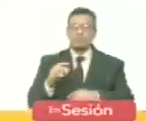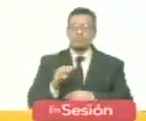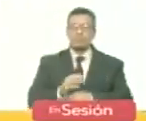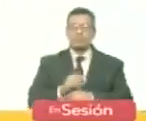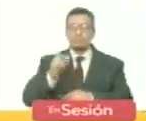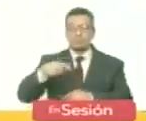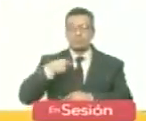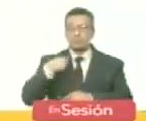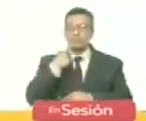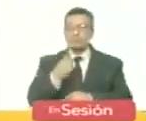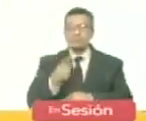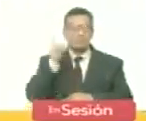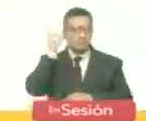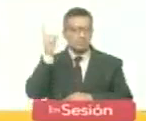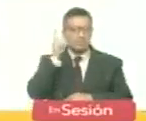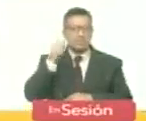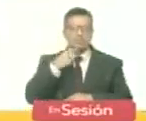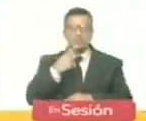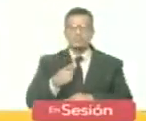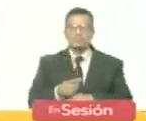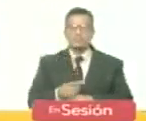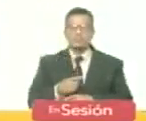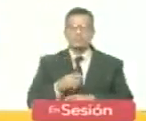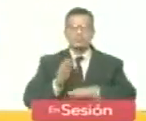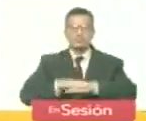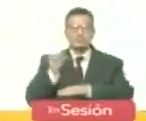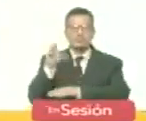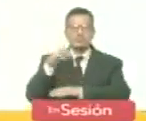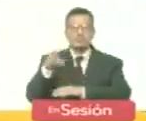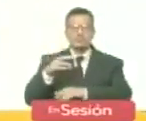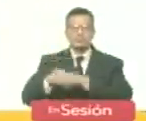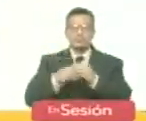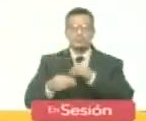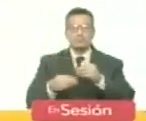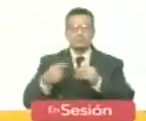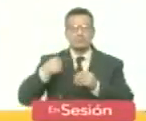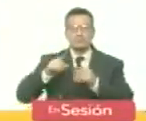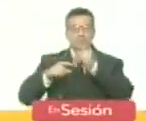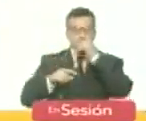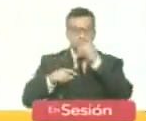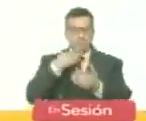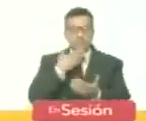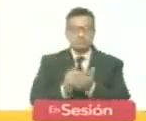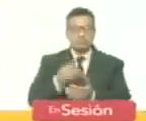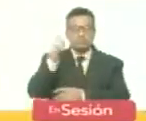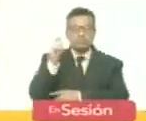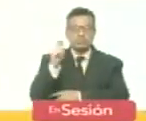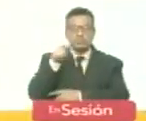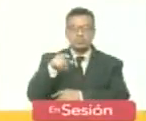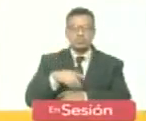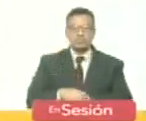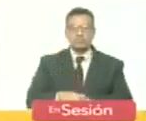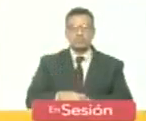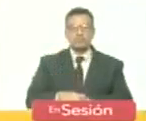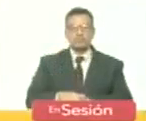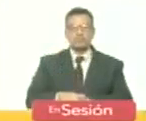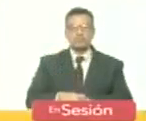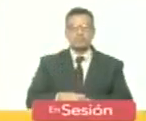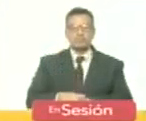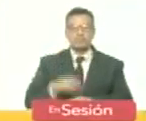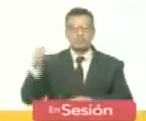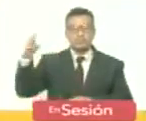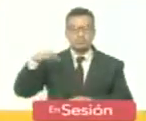También escuché decir, como diciéndonos, qué es lo que esta asamblea debe hacer. Gracias, diputado, por